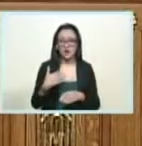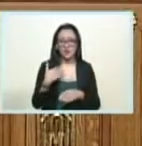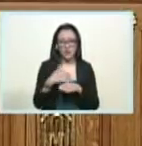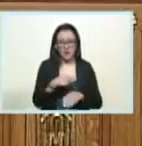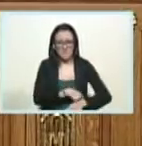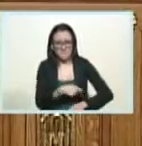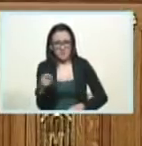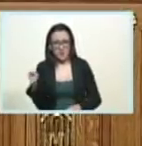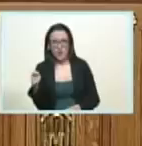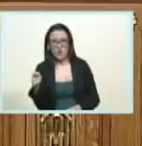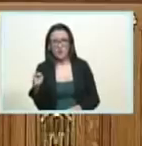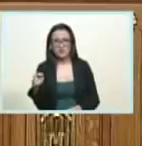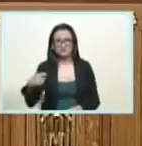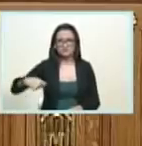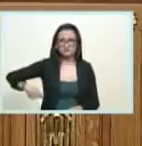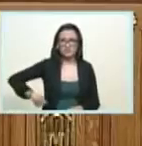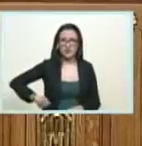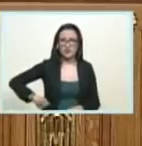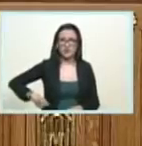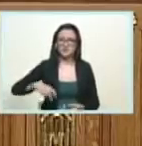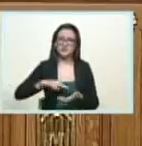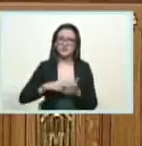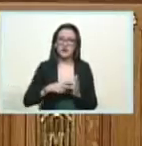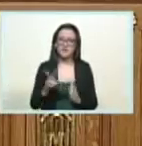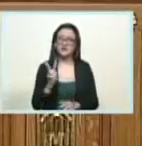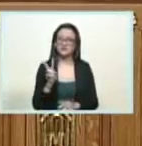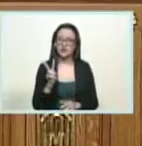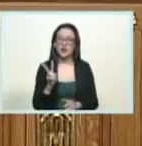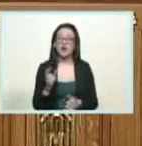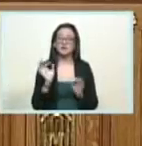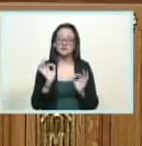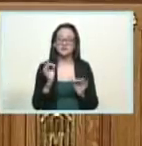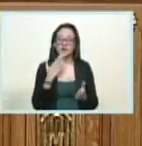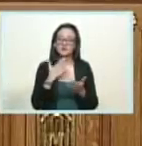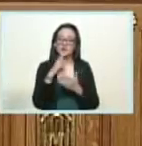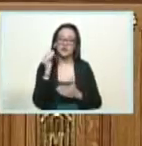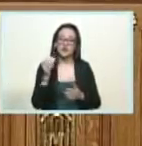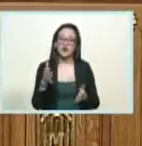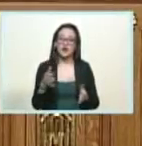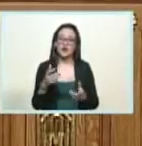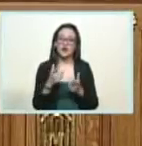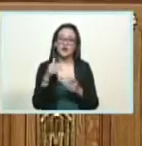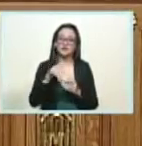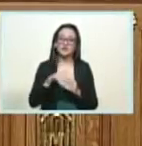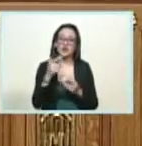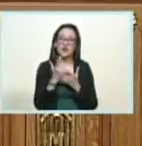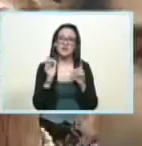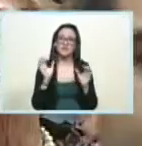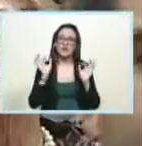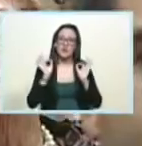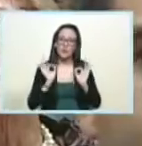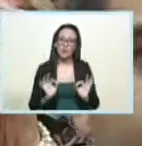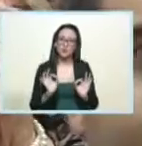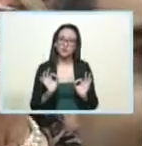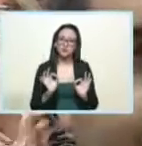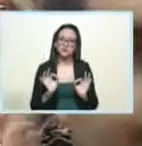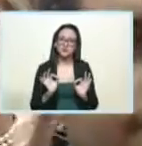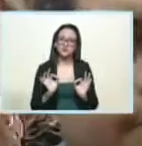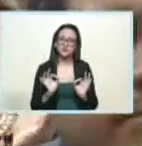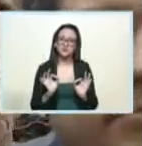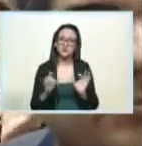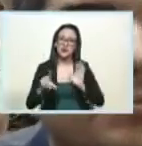sin puñal en mano, hoy podemos decir, Venezuela ha tenido unas elecciones libres, justas,